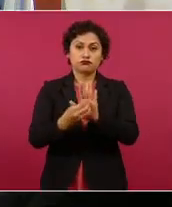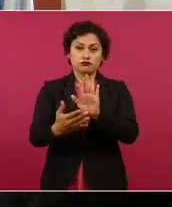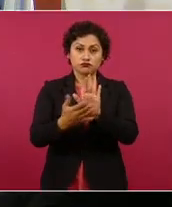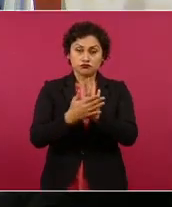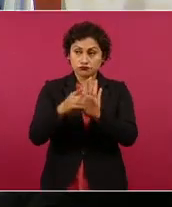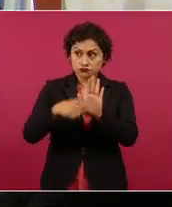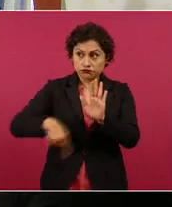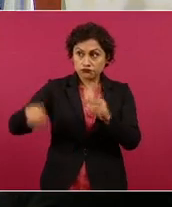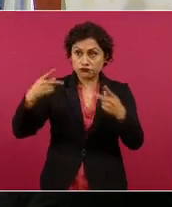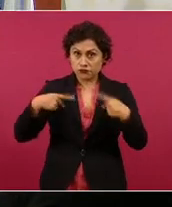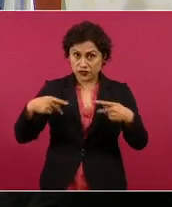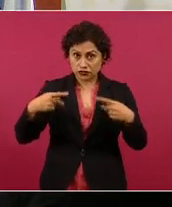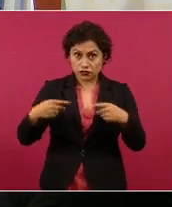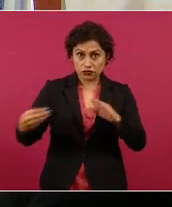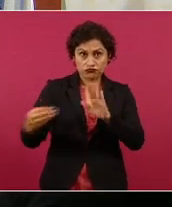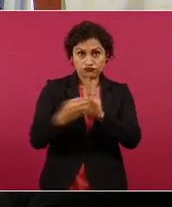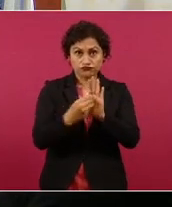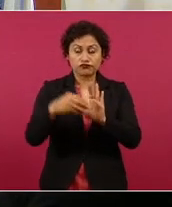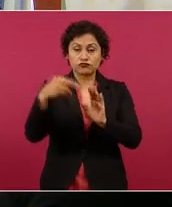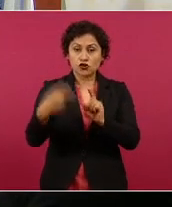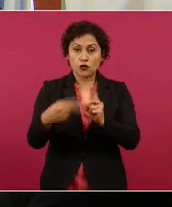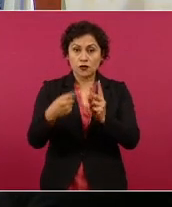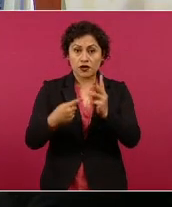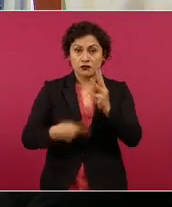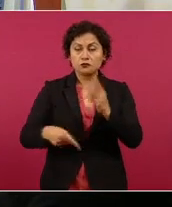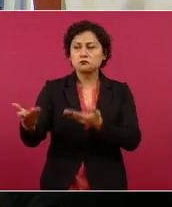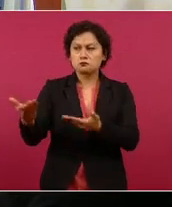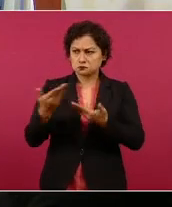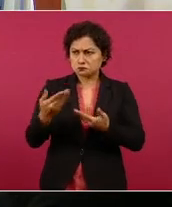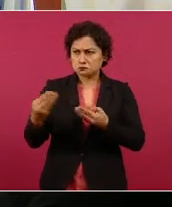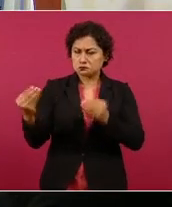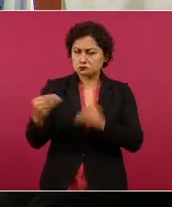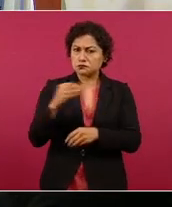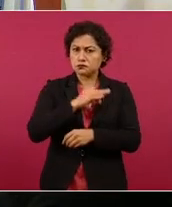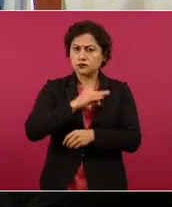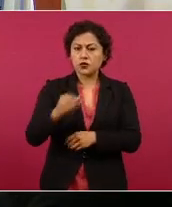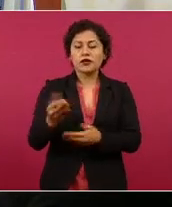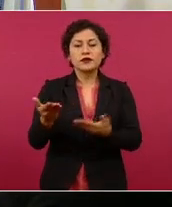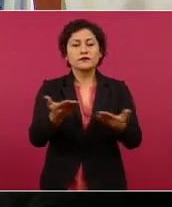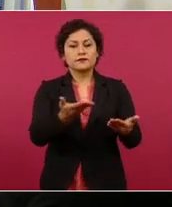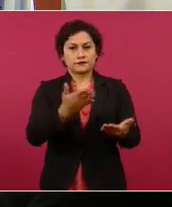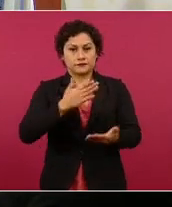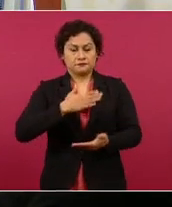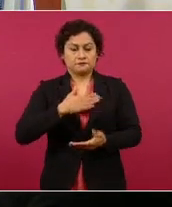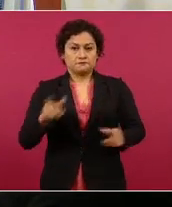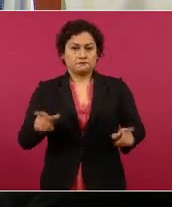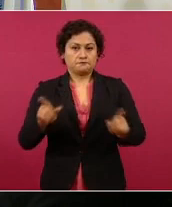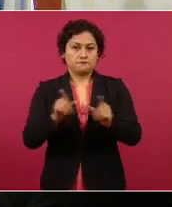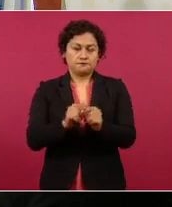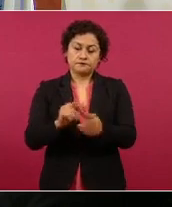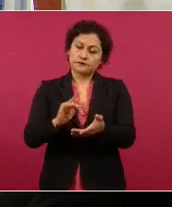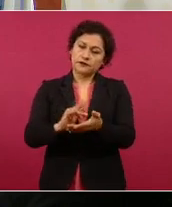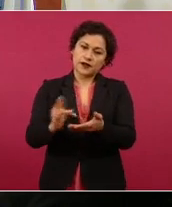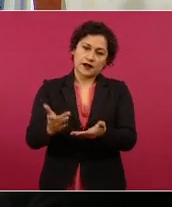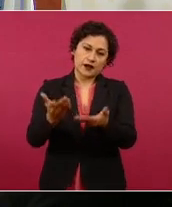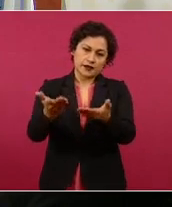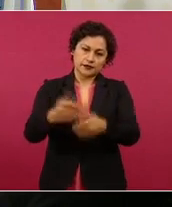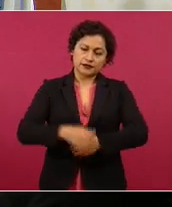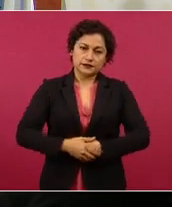réplica en el portal Quintana Roo MX. Doy inicio a mi presentación, señor presidente, no sin antes agradecer esta